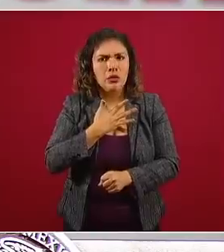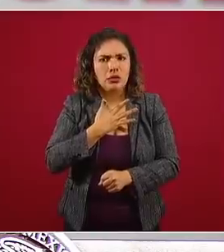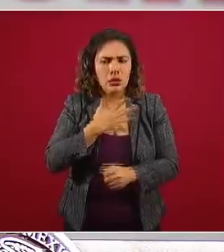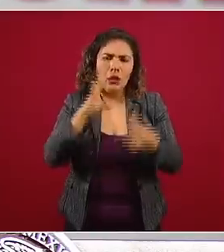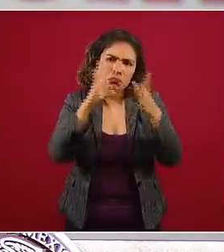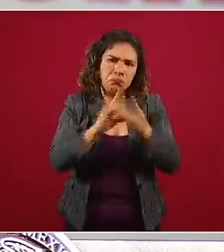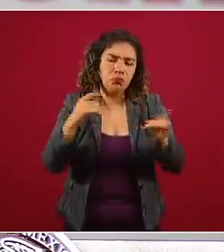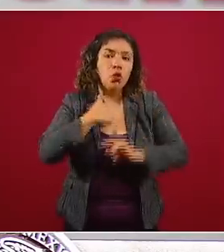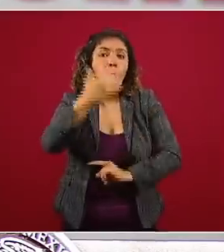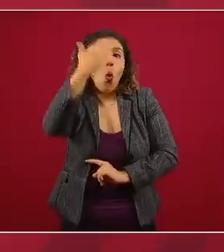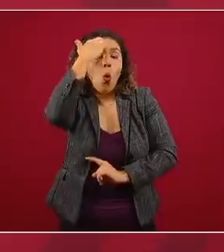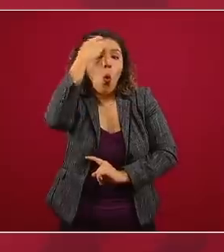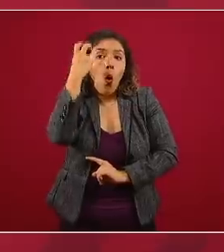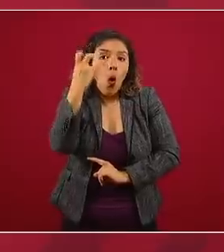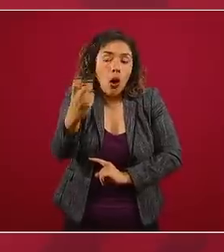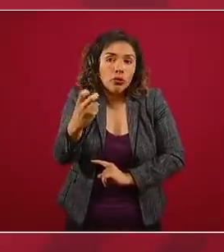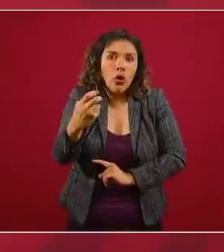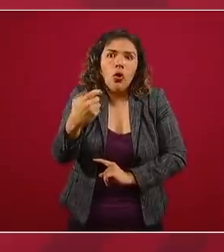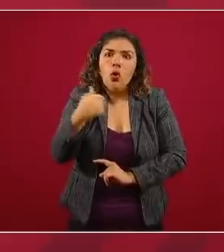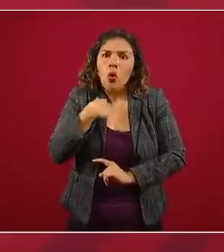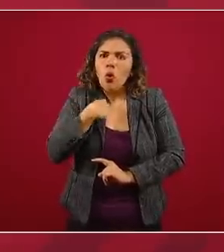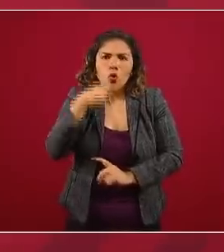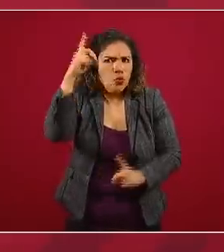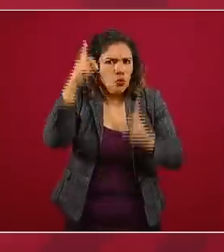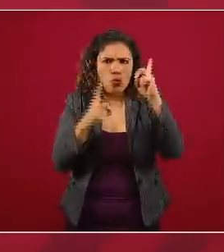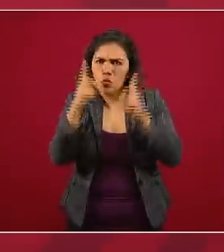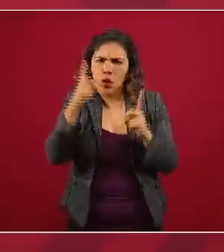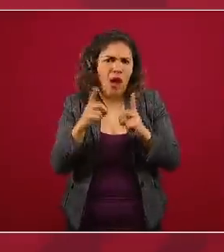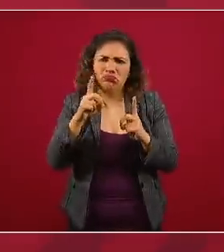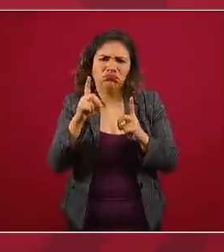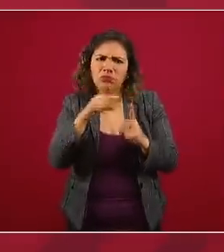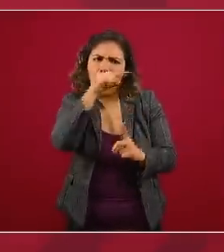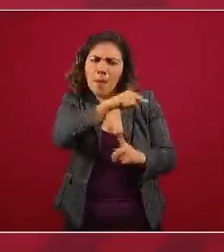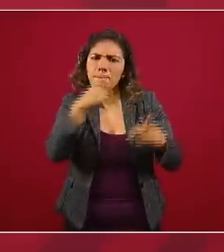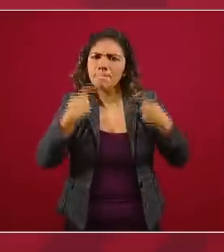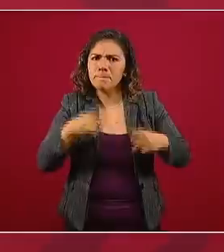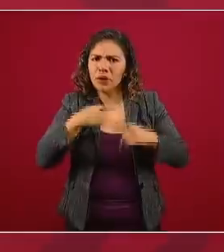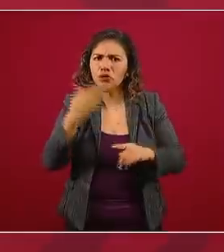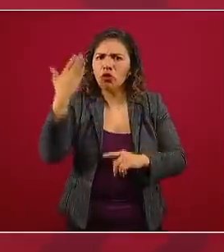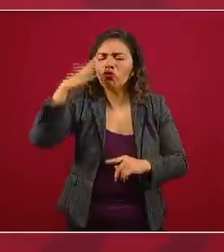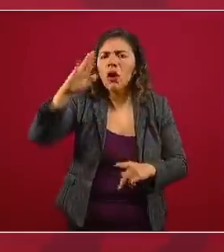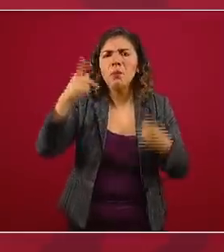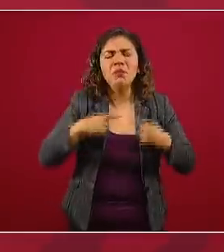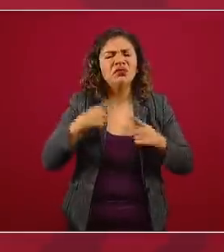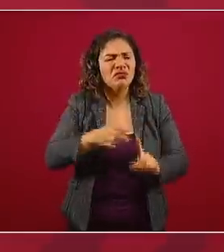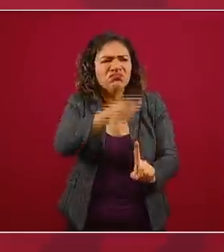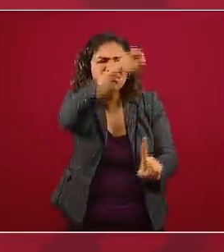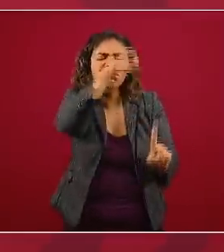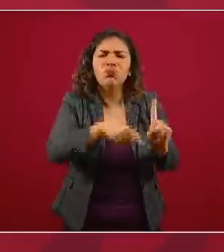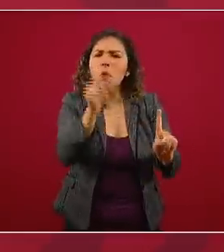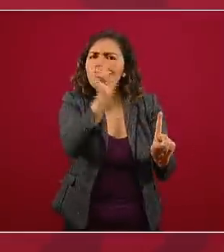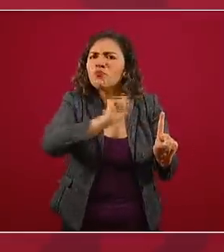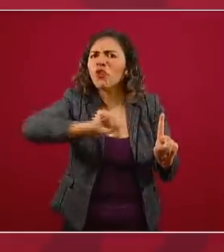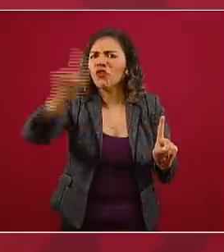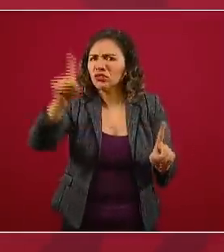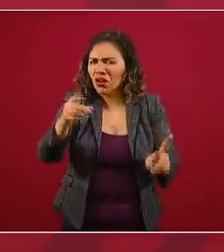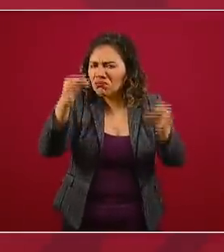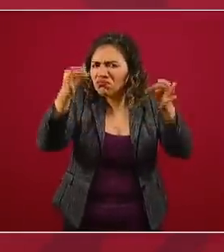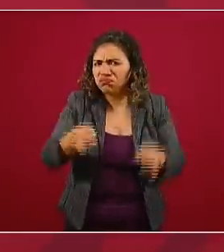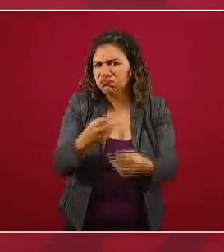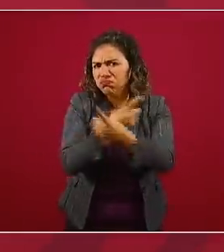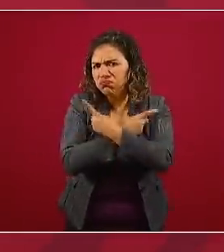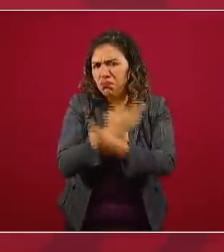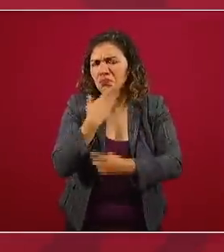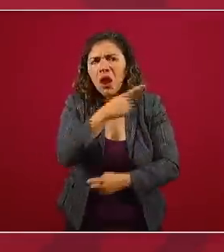narrativa que conozco y no tengo duda que el doctor rodríguez geijo fue una persona absolutamente íntegra y profesional además